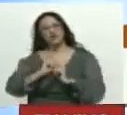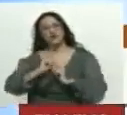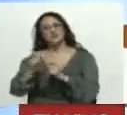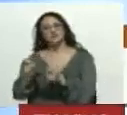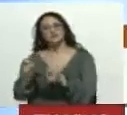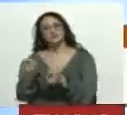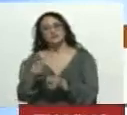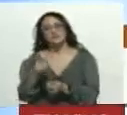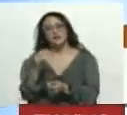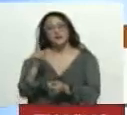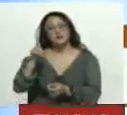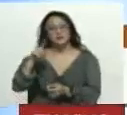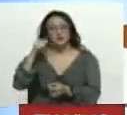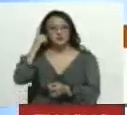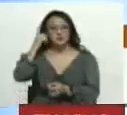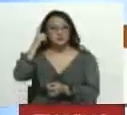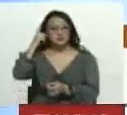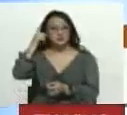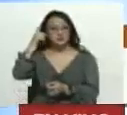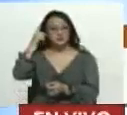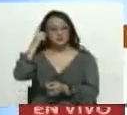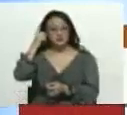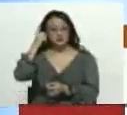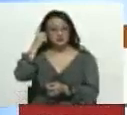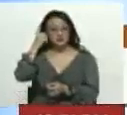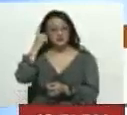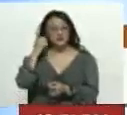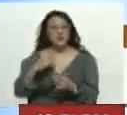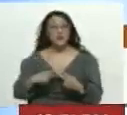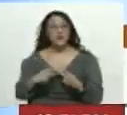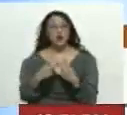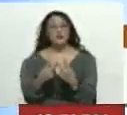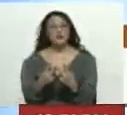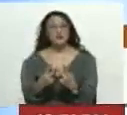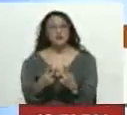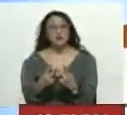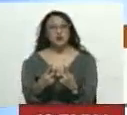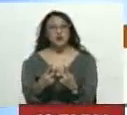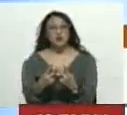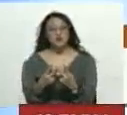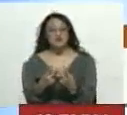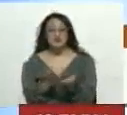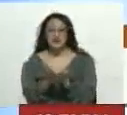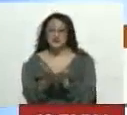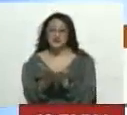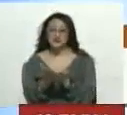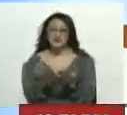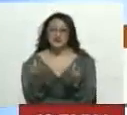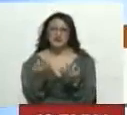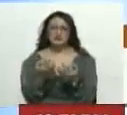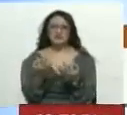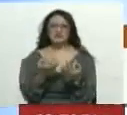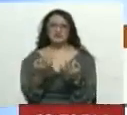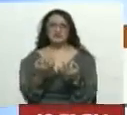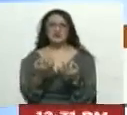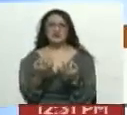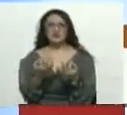inclusive hasta la vocación del servicio o o la necesidad que tenemos